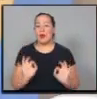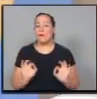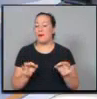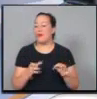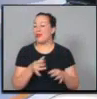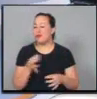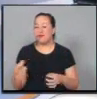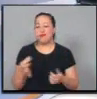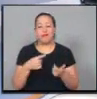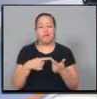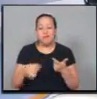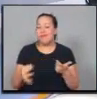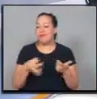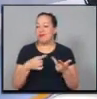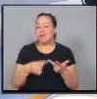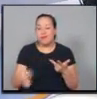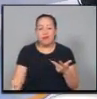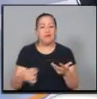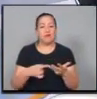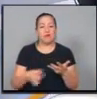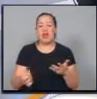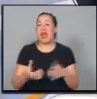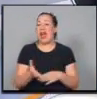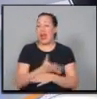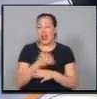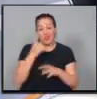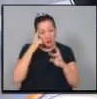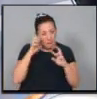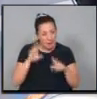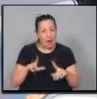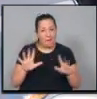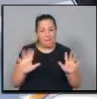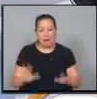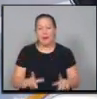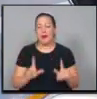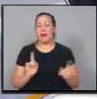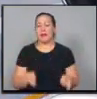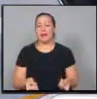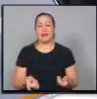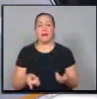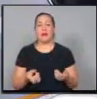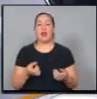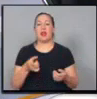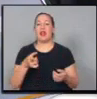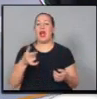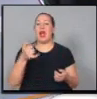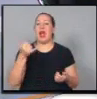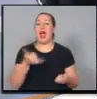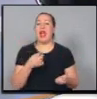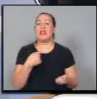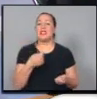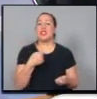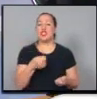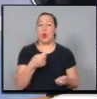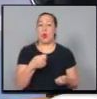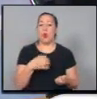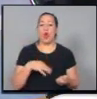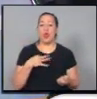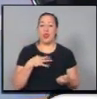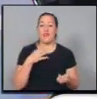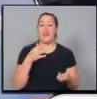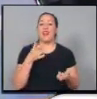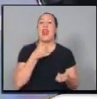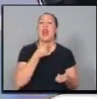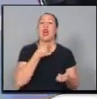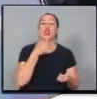yo, además lo de la premeditación es un dato realmente impresionante. Vos fíjate que toman un seguro de vida a nombre del empresario asesinado en agosto